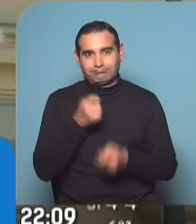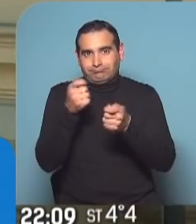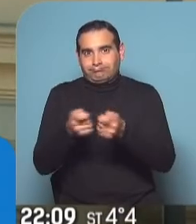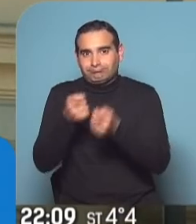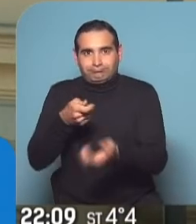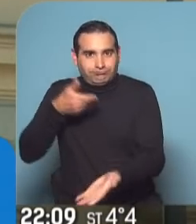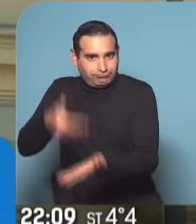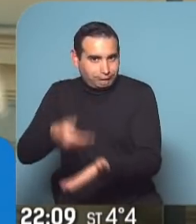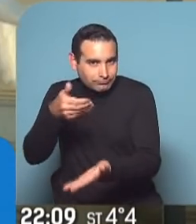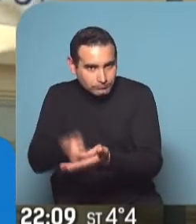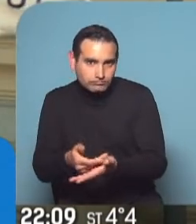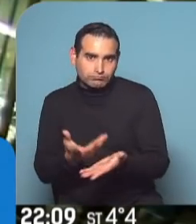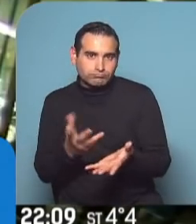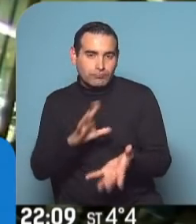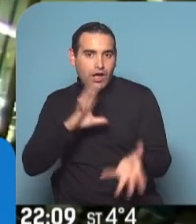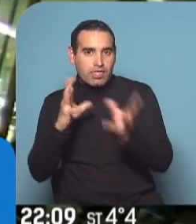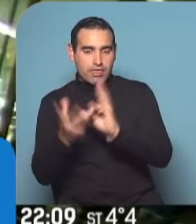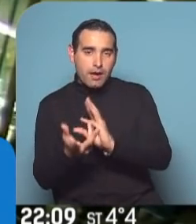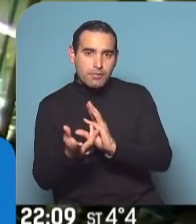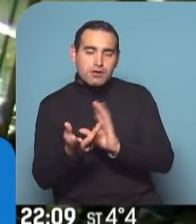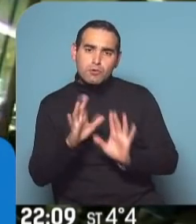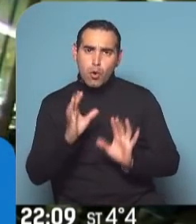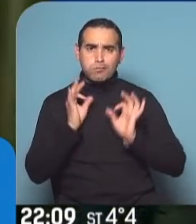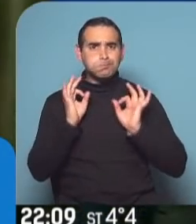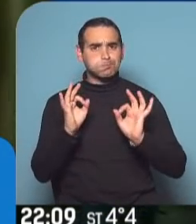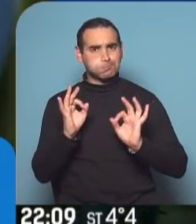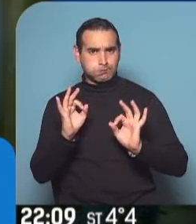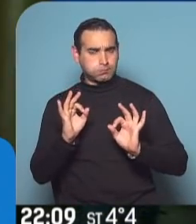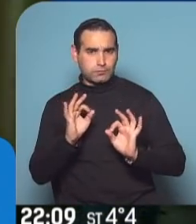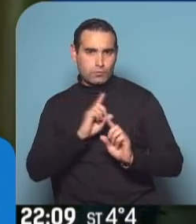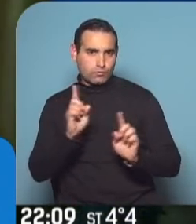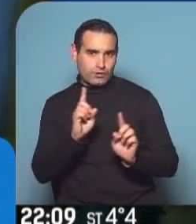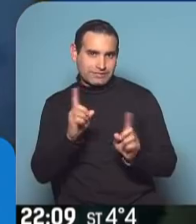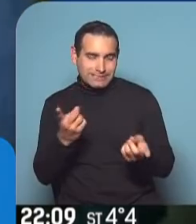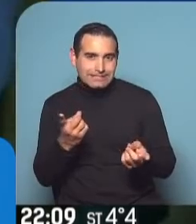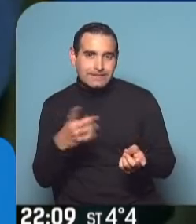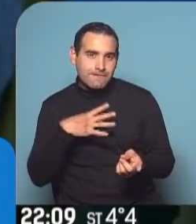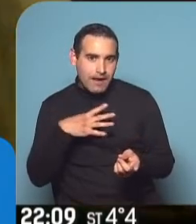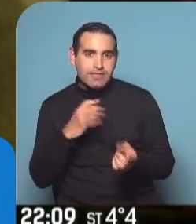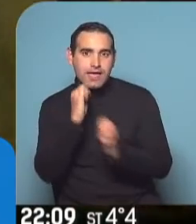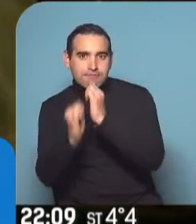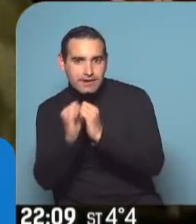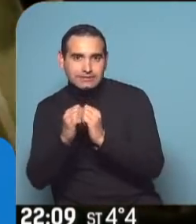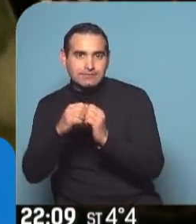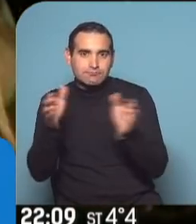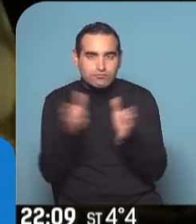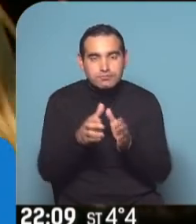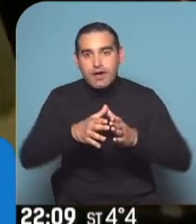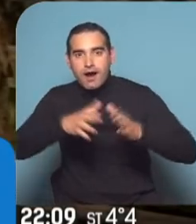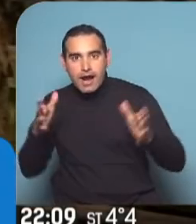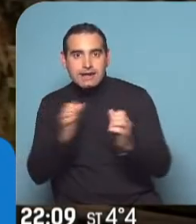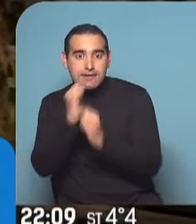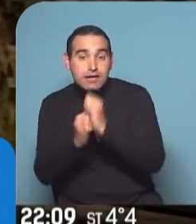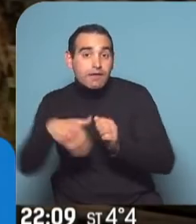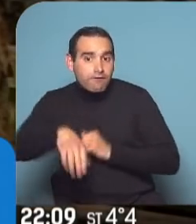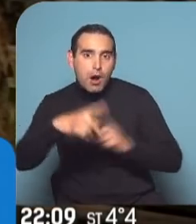largos plazos para readecuarse, los cuales podrían no ser suficientes para sostener en el ecosistema a muchas pequeñas y medianas empresas que tendrán